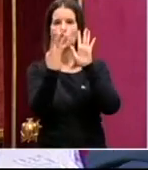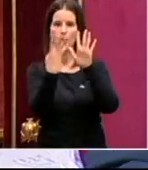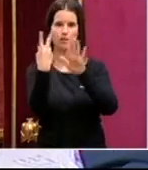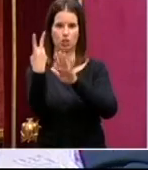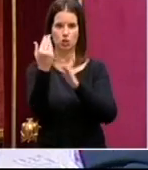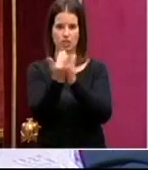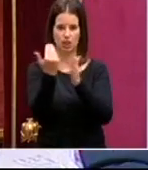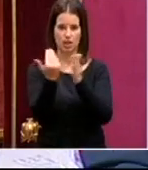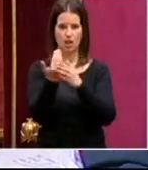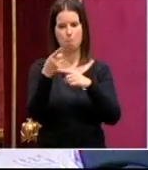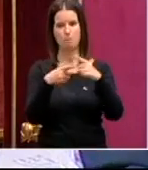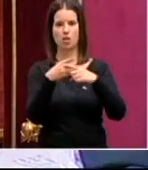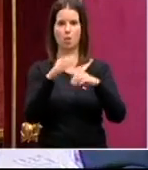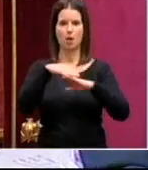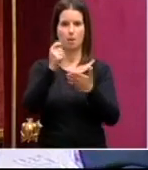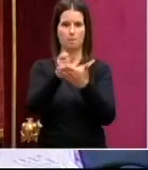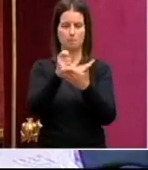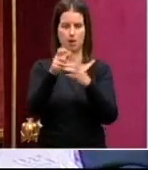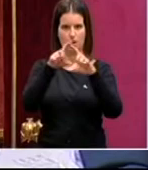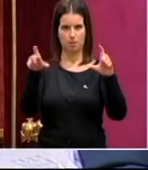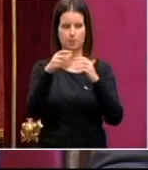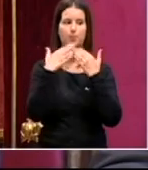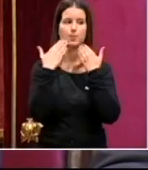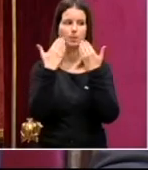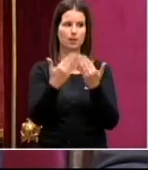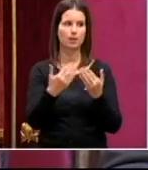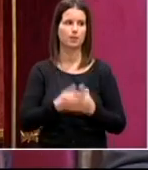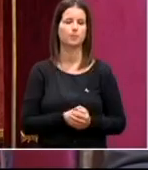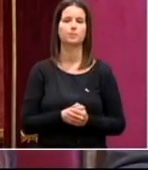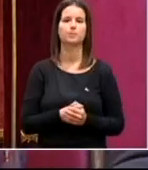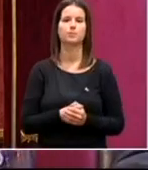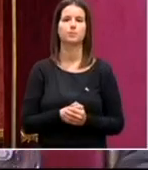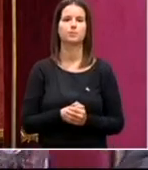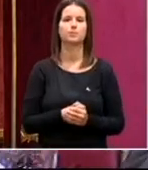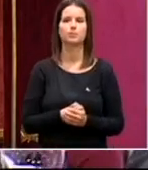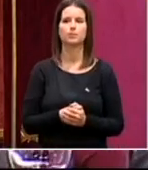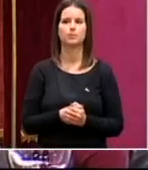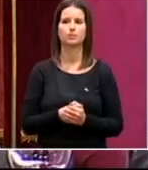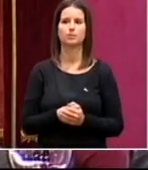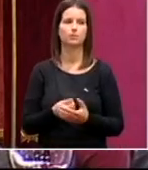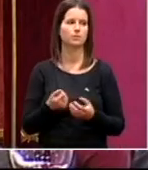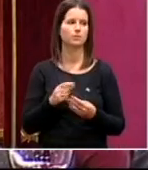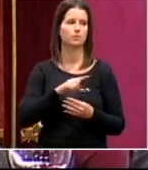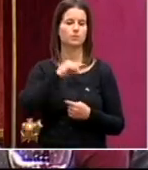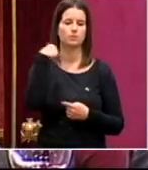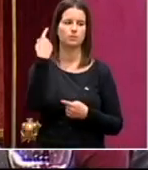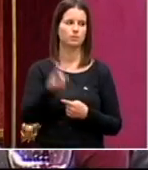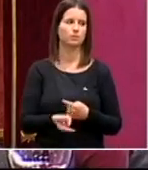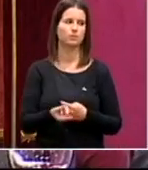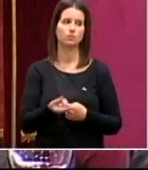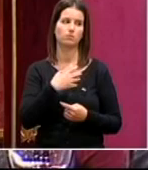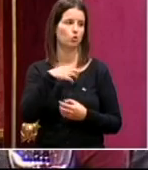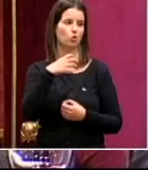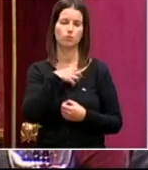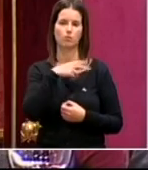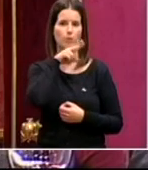105,92 días. Muy bien, gracias, señor Oliver. Como es dar cuenta, pasaríamos al siguiente punto. No, es